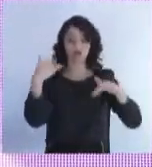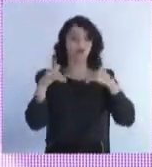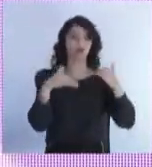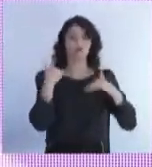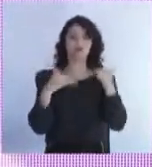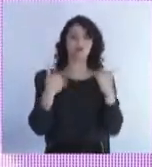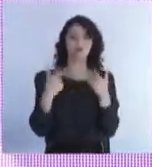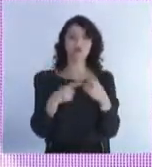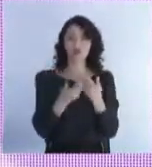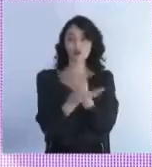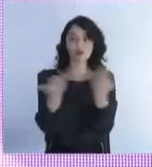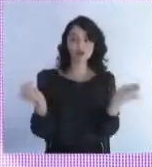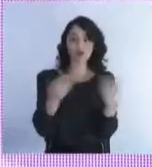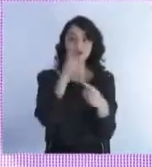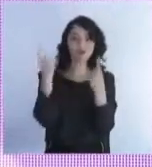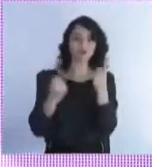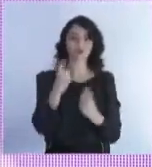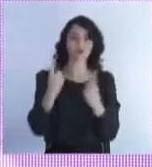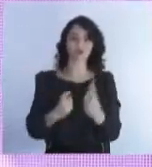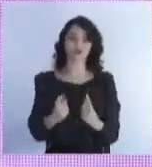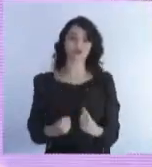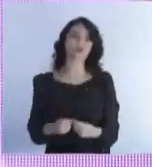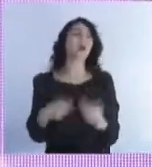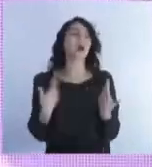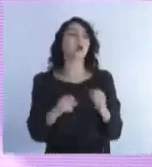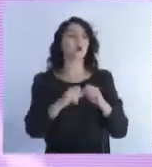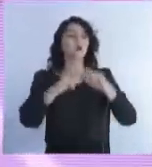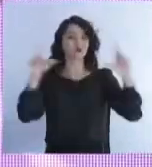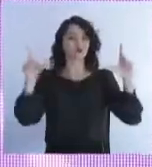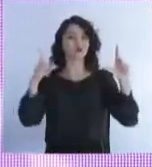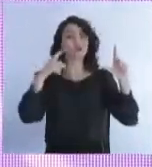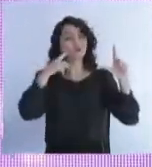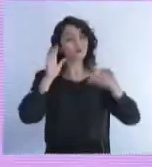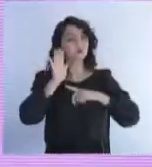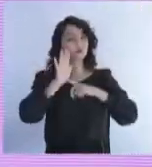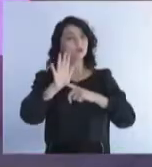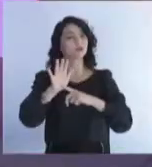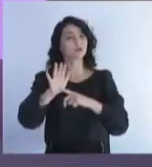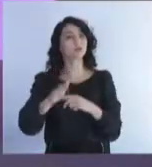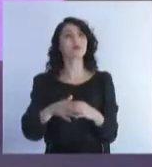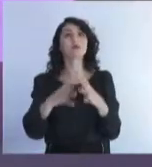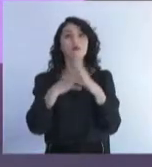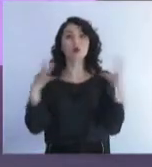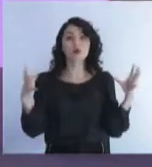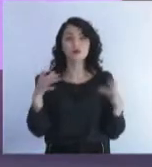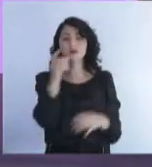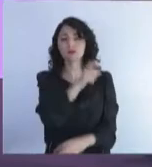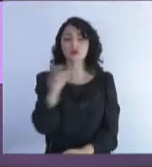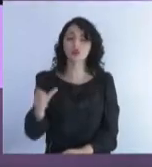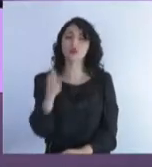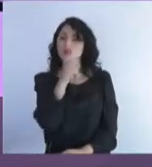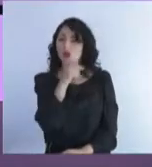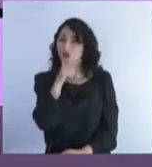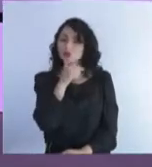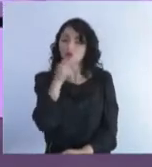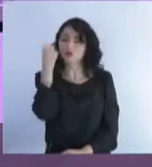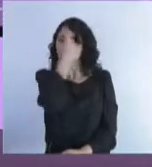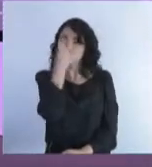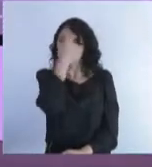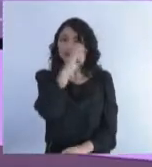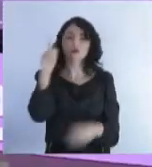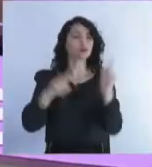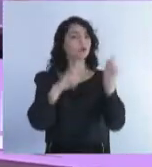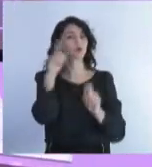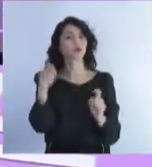ustedes. En esta imagen que vamos a ver a continuación, vemos la gran cantidad de inquietudes y preocupaciones del